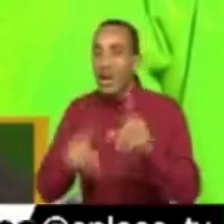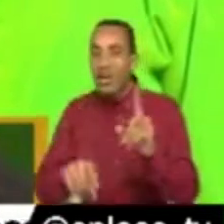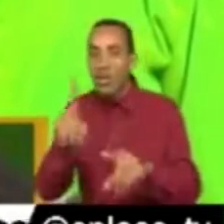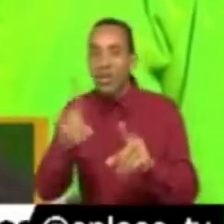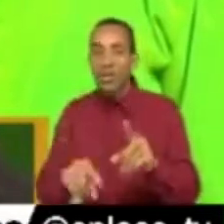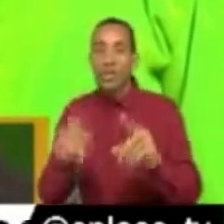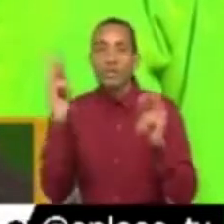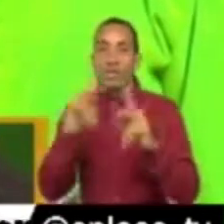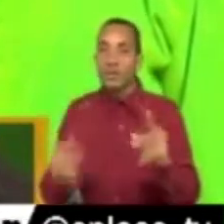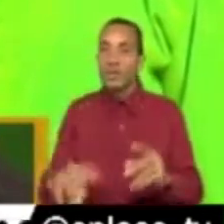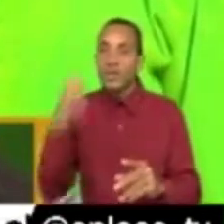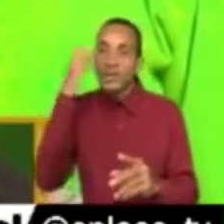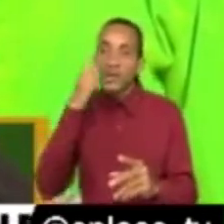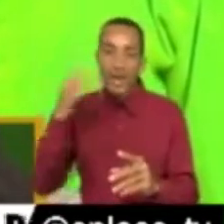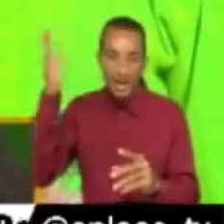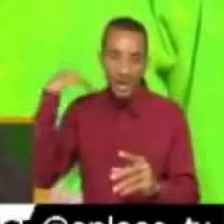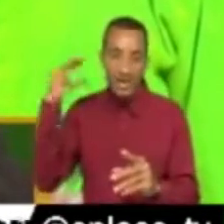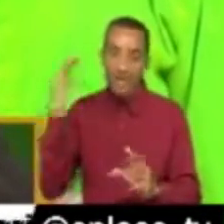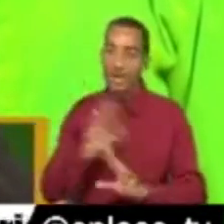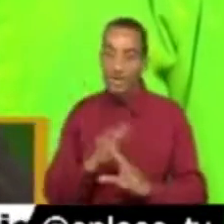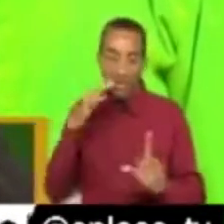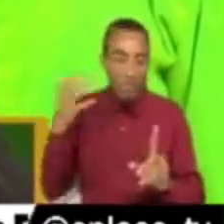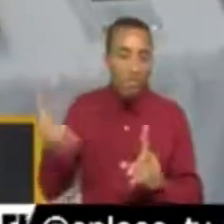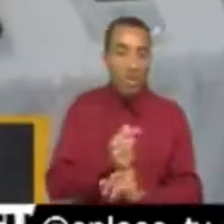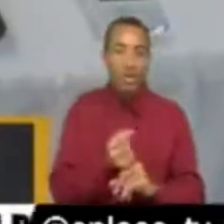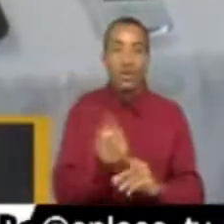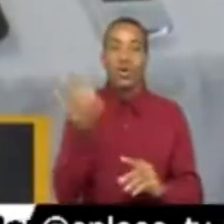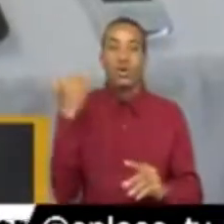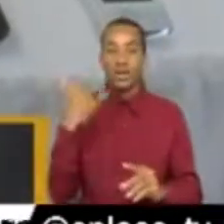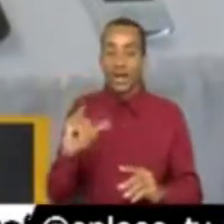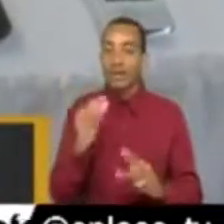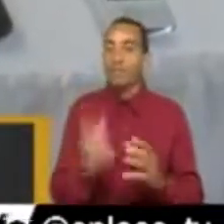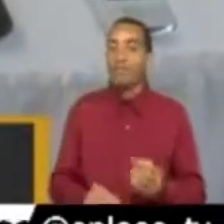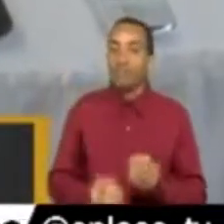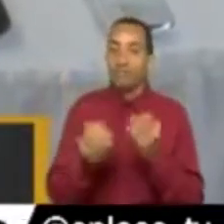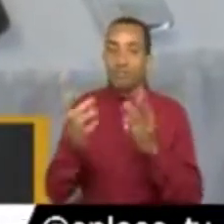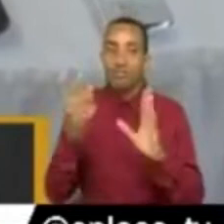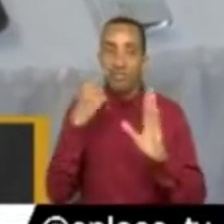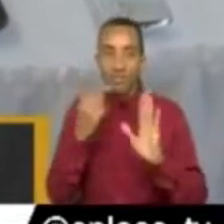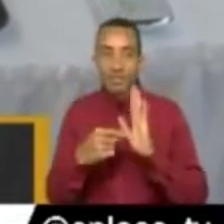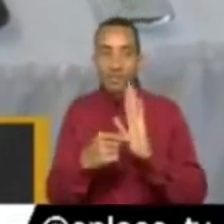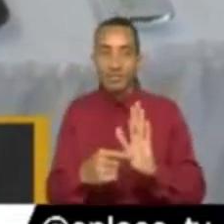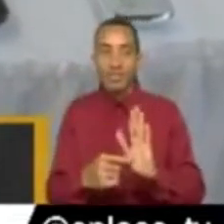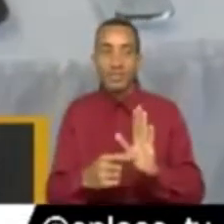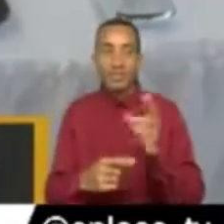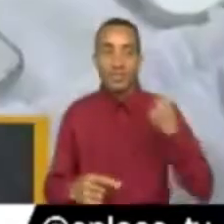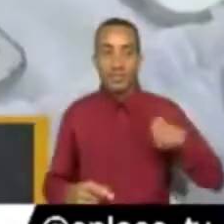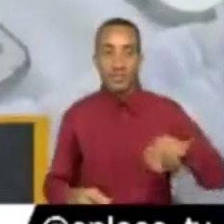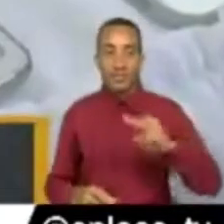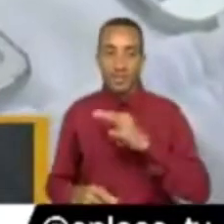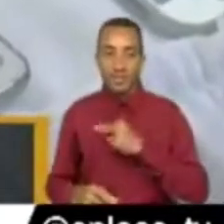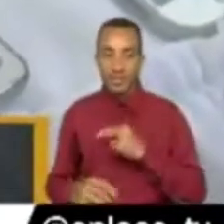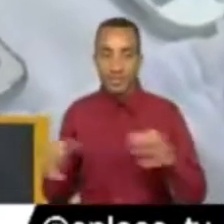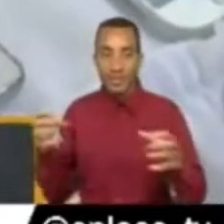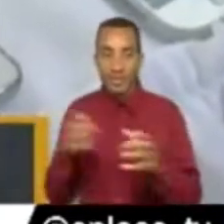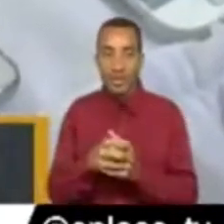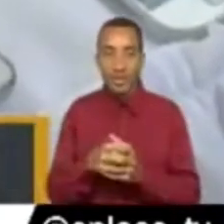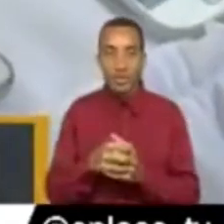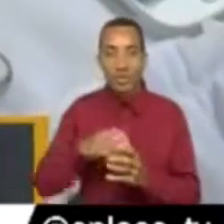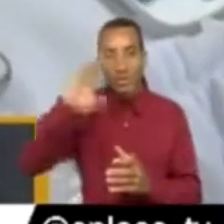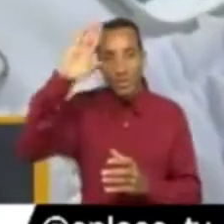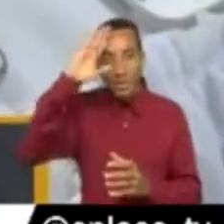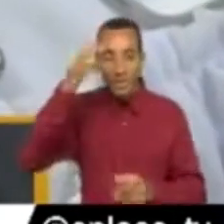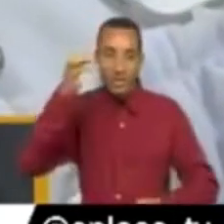sido hurtadas en tiempos pasados. De esta manera lo estamos demostrando la efectividad que nuestro grupo de policía judicial tras